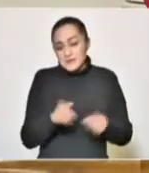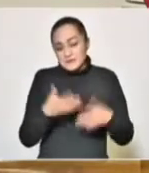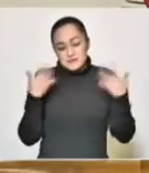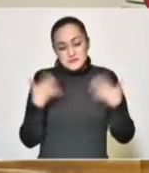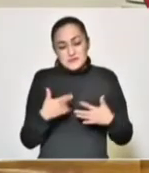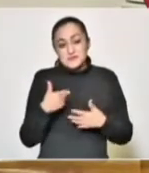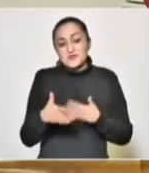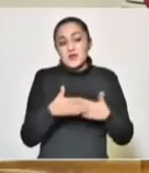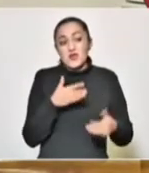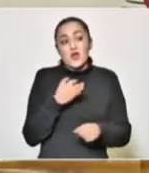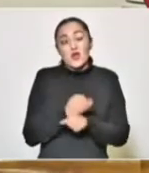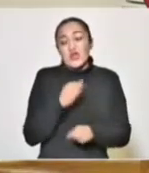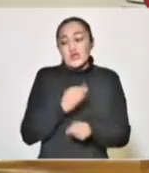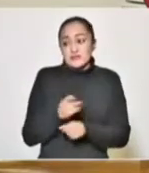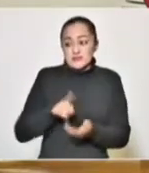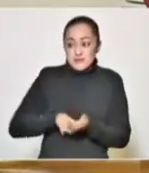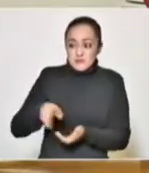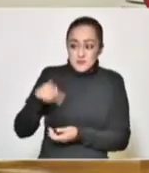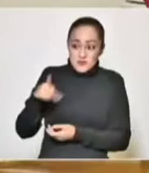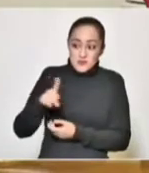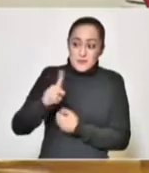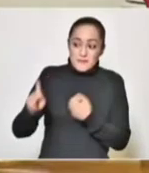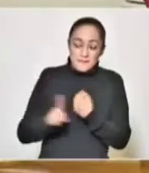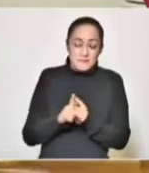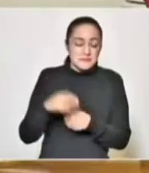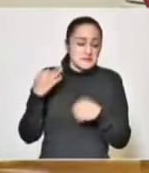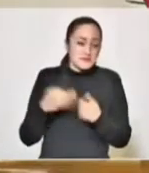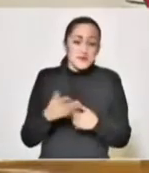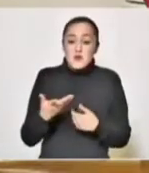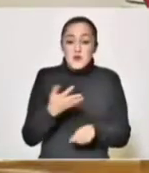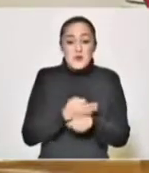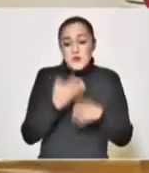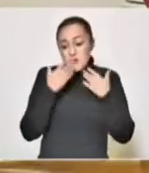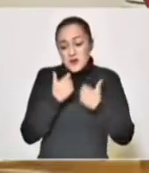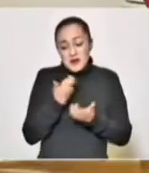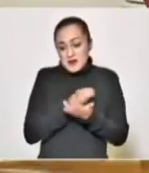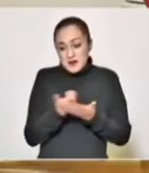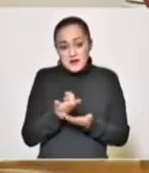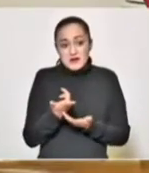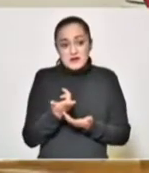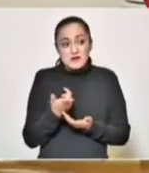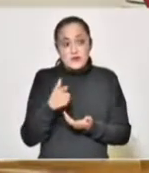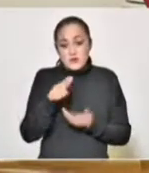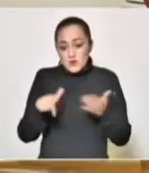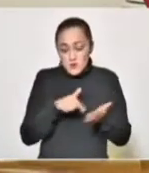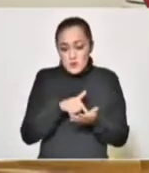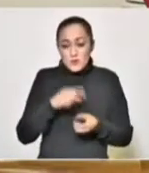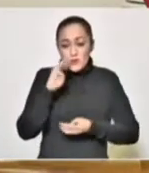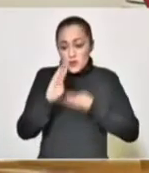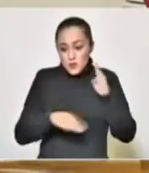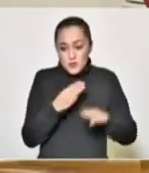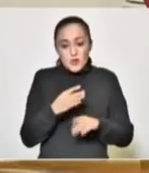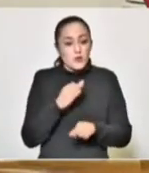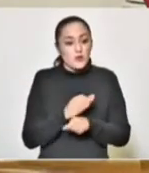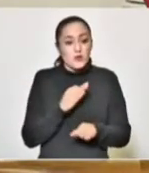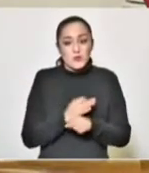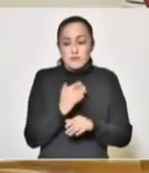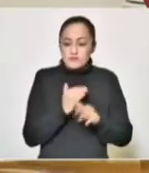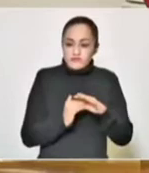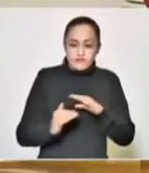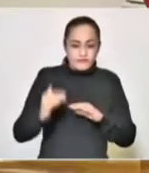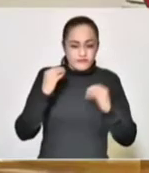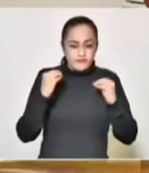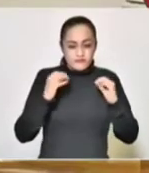es el modelo económico el que hace que las zonas del mundo estén subdesarrolladas